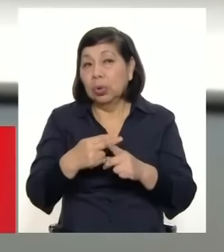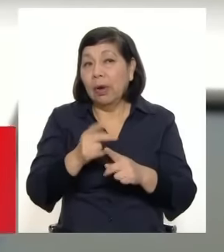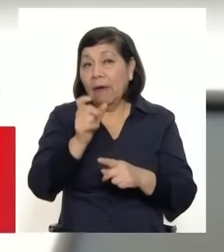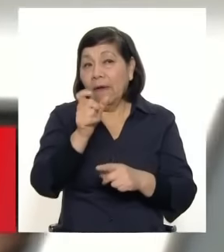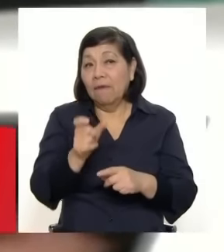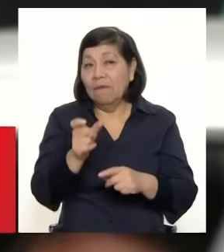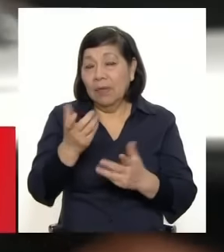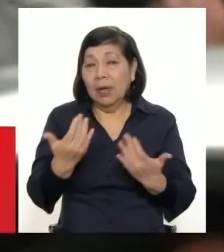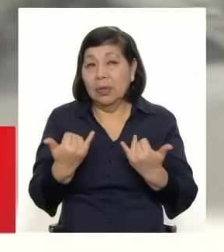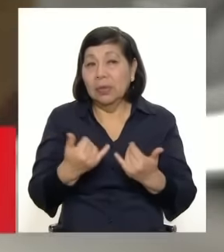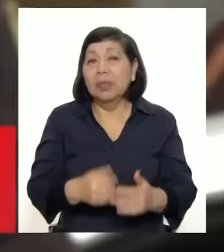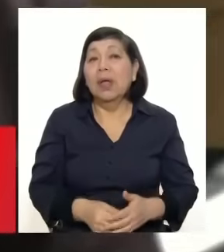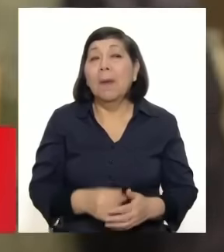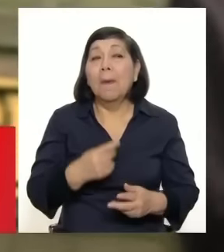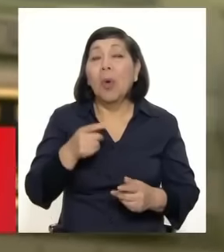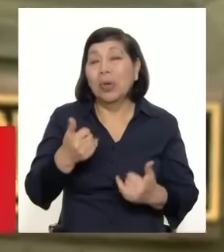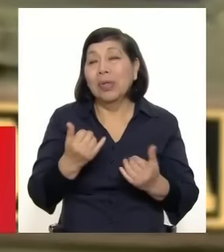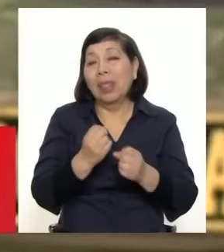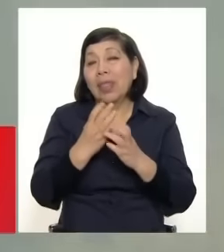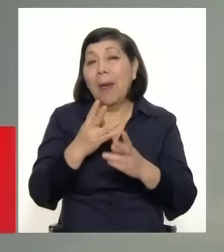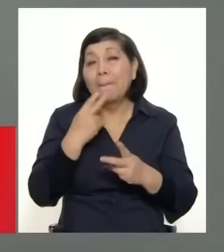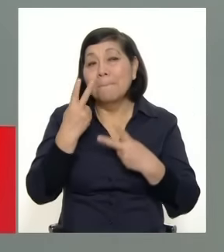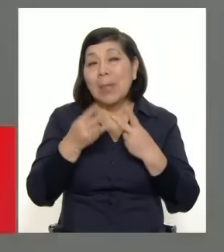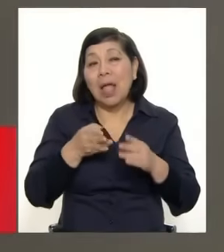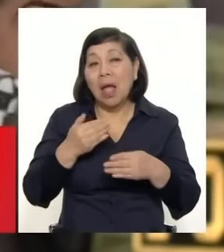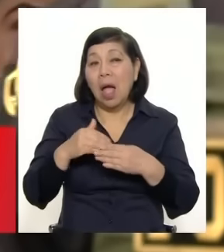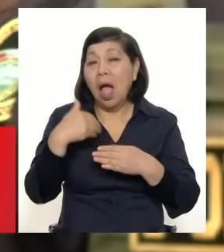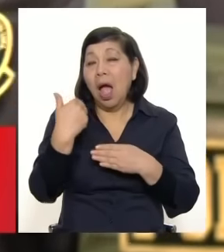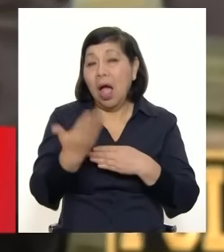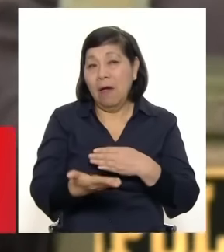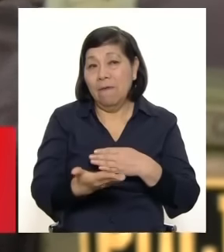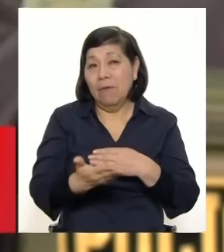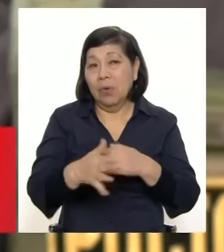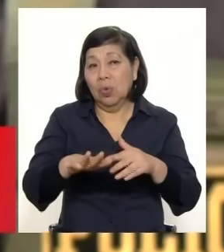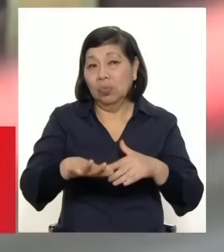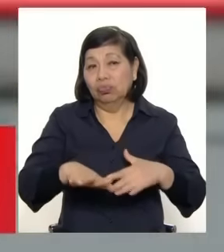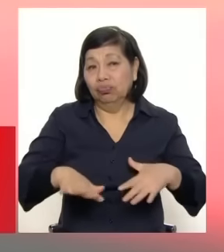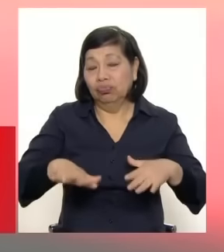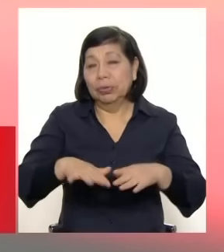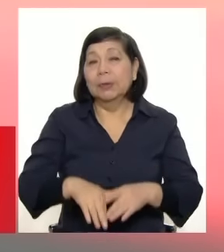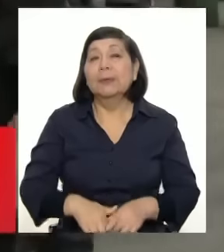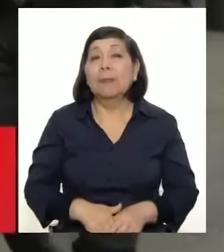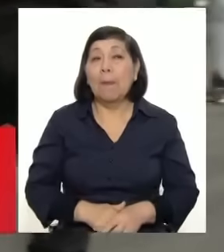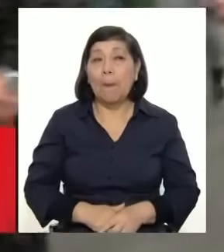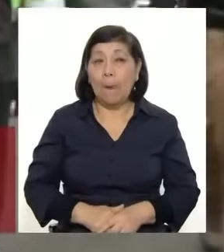en este día de visitas en los exteriores de estos penales.